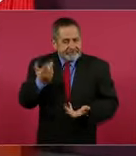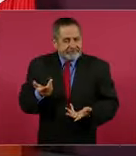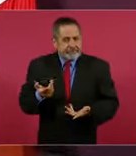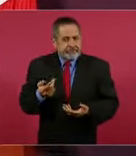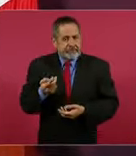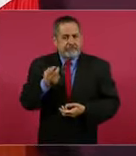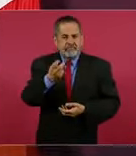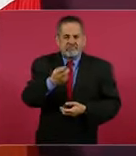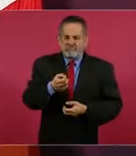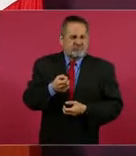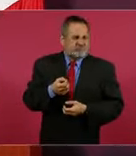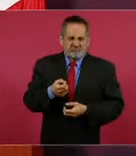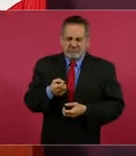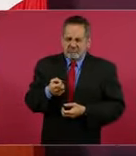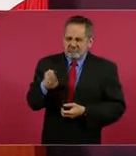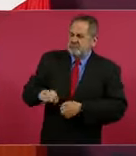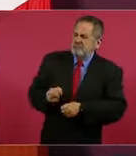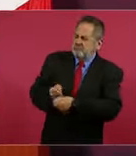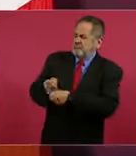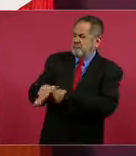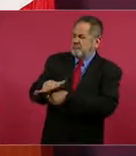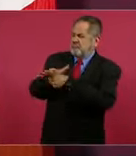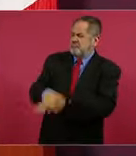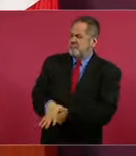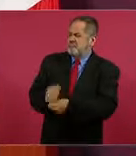Entonces se imponen con la fuerza.